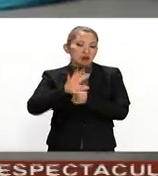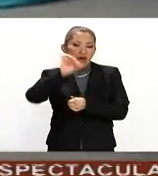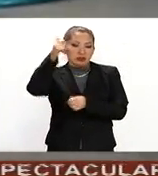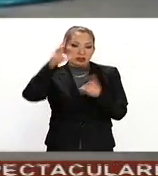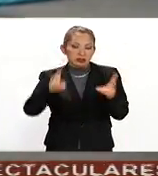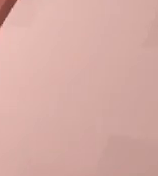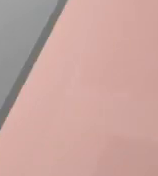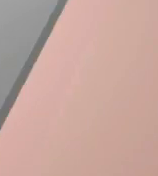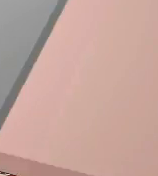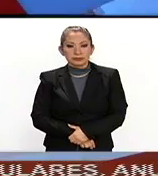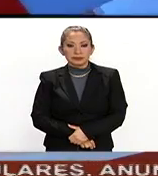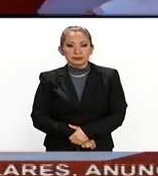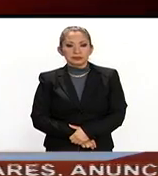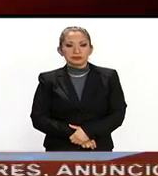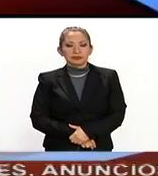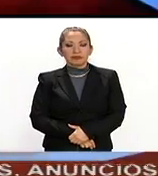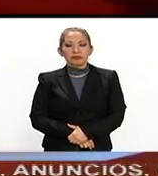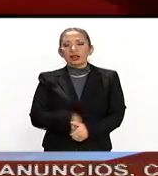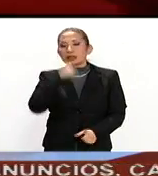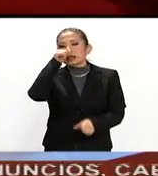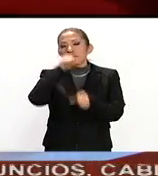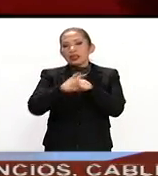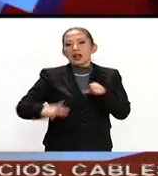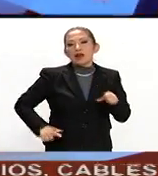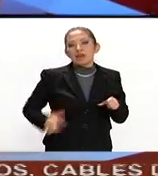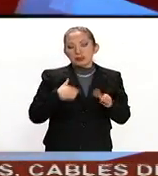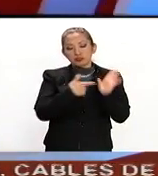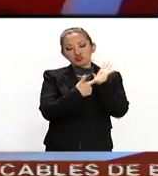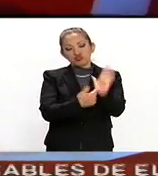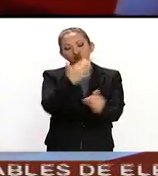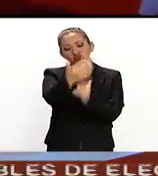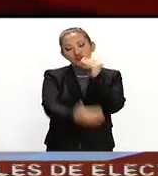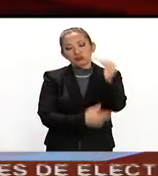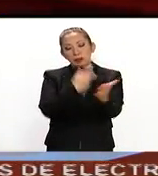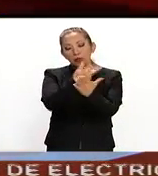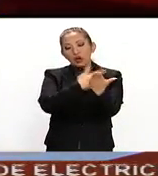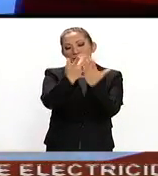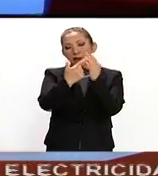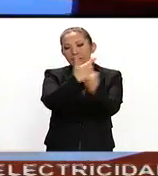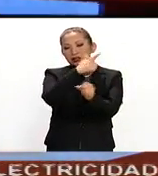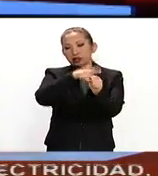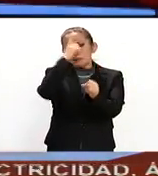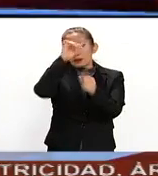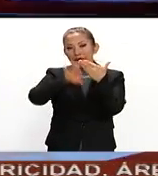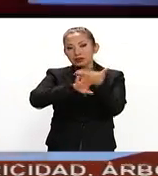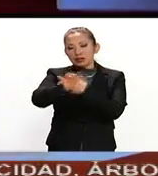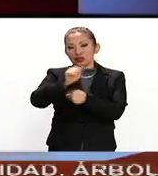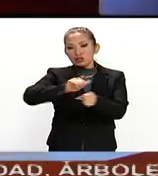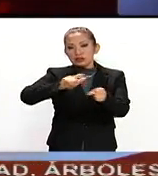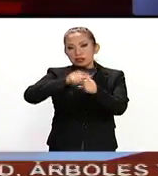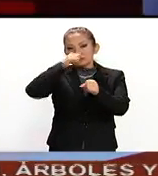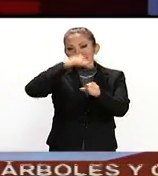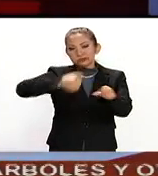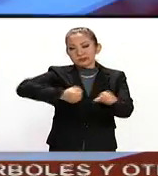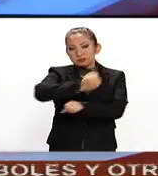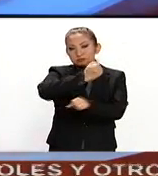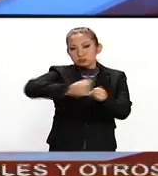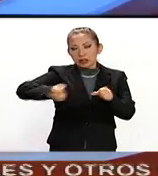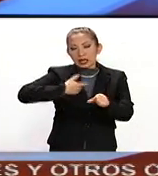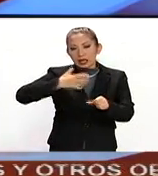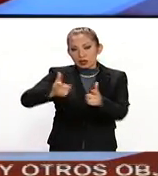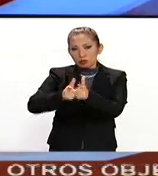medidas. La Secretaría de Gobernación presentó los avances del Programa Nacional para la Prevención Social de la Violencia y